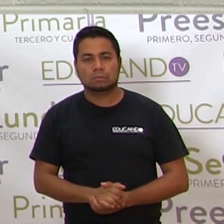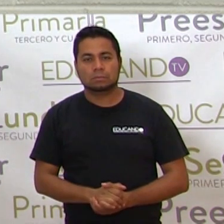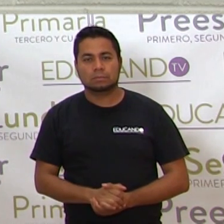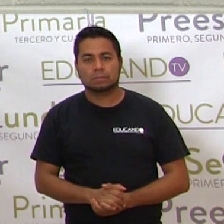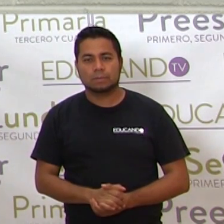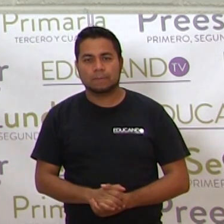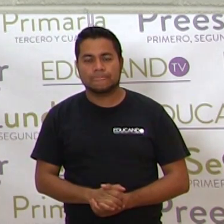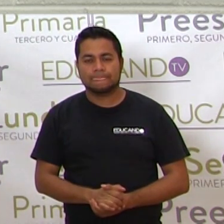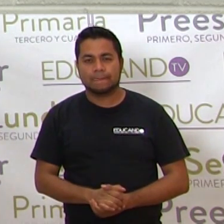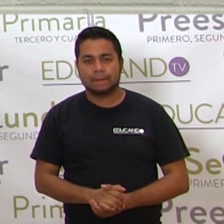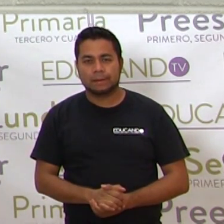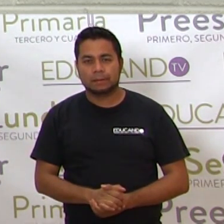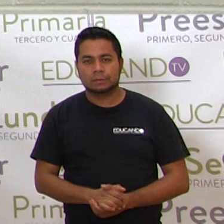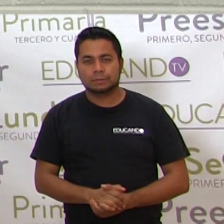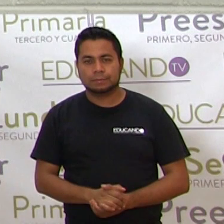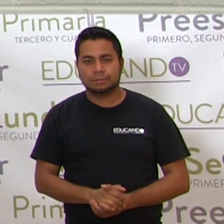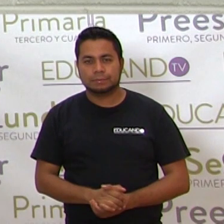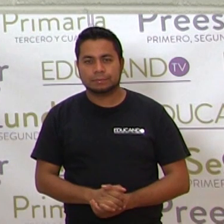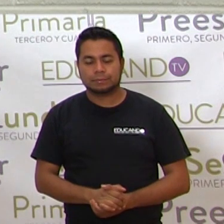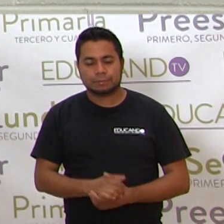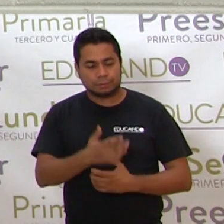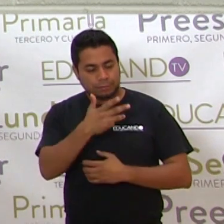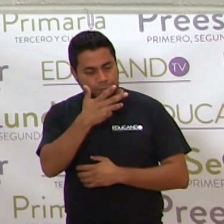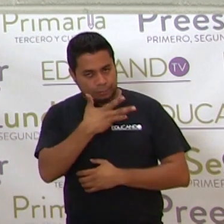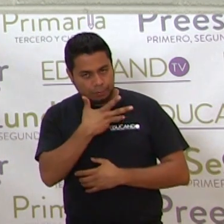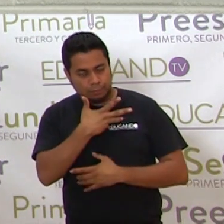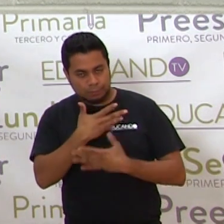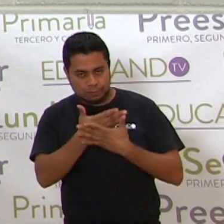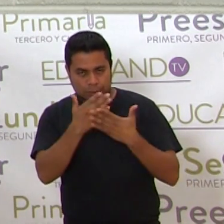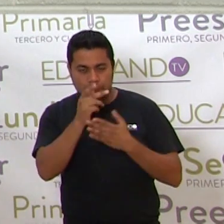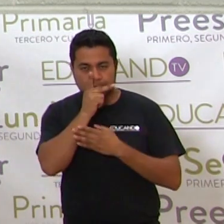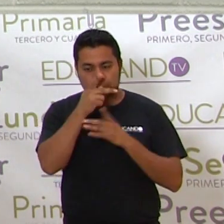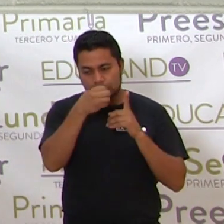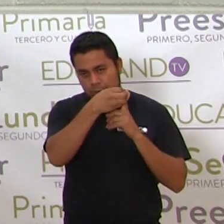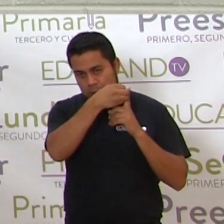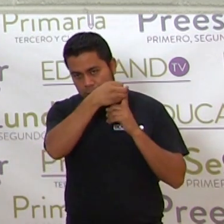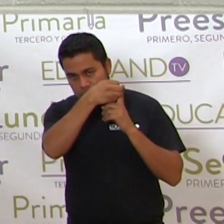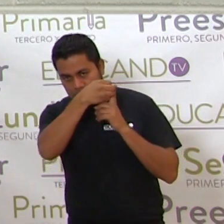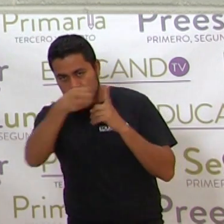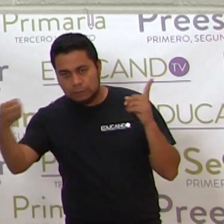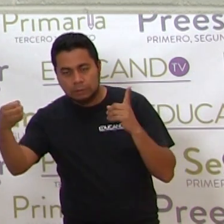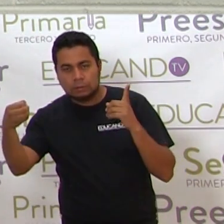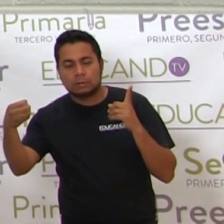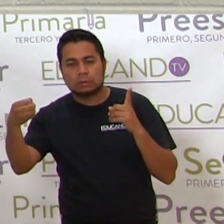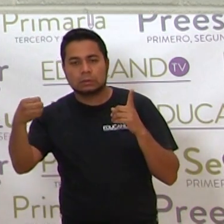frases, ¿bien? Las frases adjetivas.